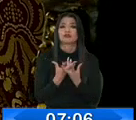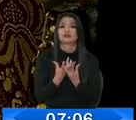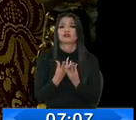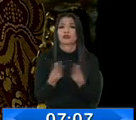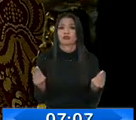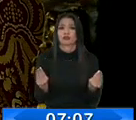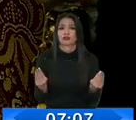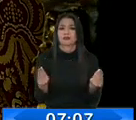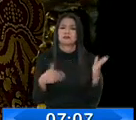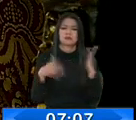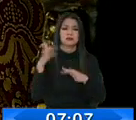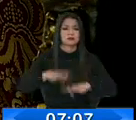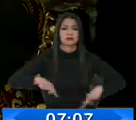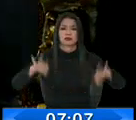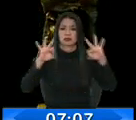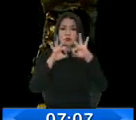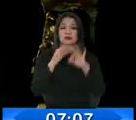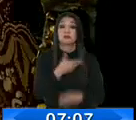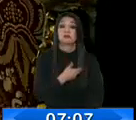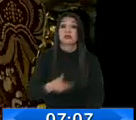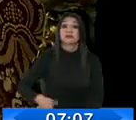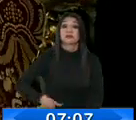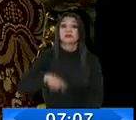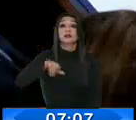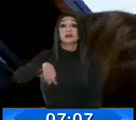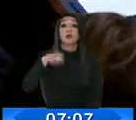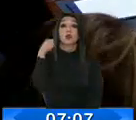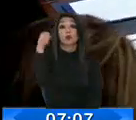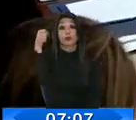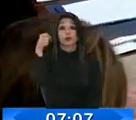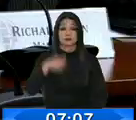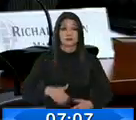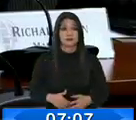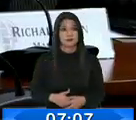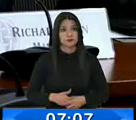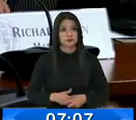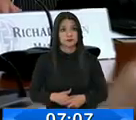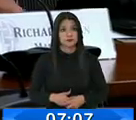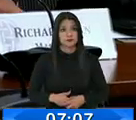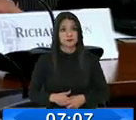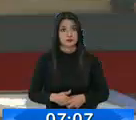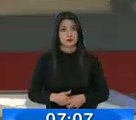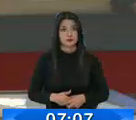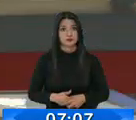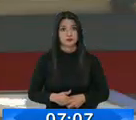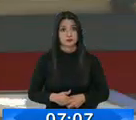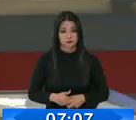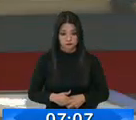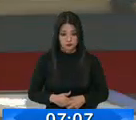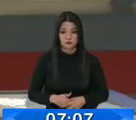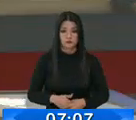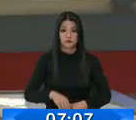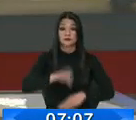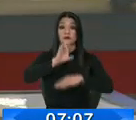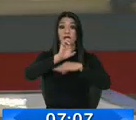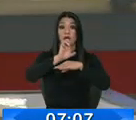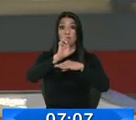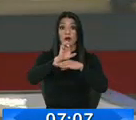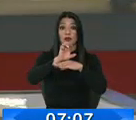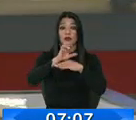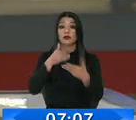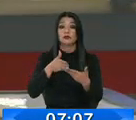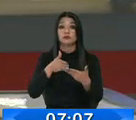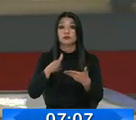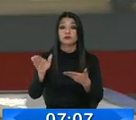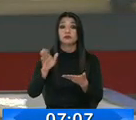un papel central el presidente interino Juan Guaidó. Informó Valeria Navarro. Ecuador no eliminará el BIES